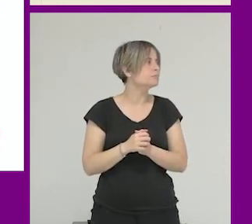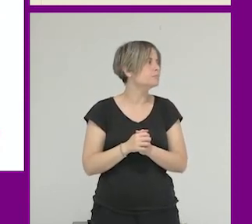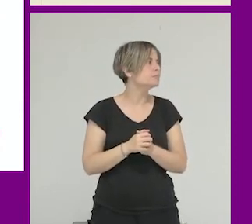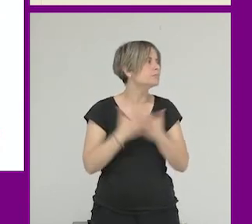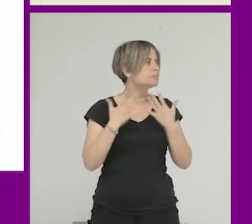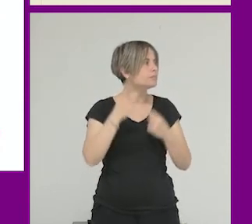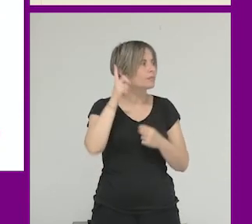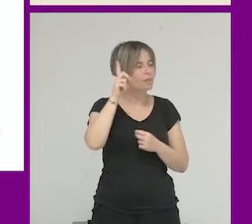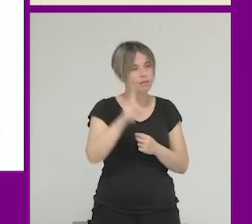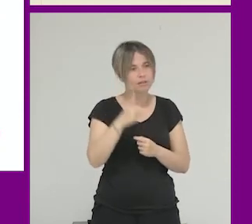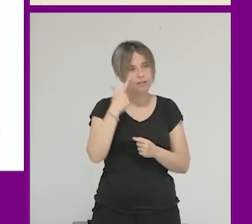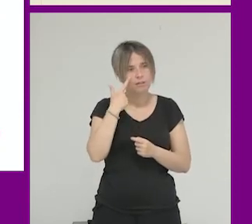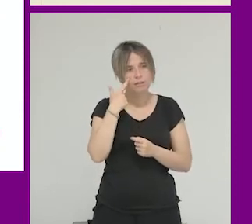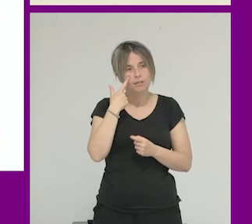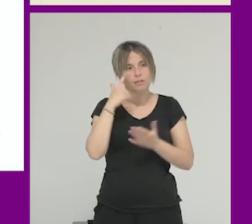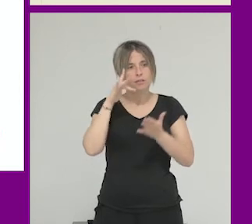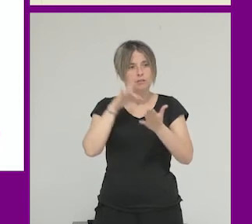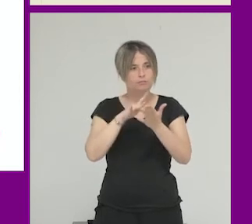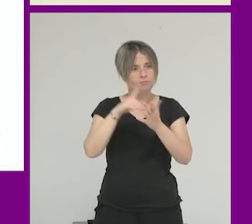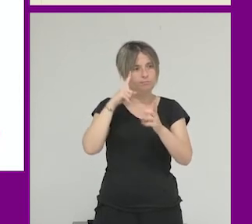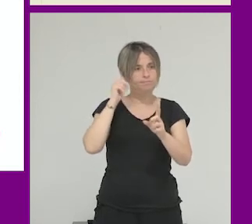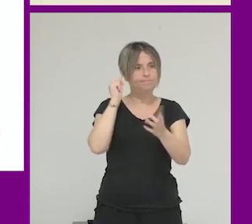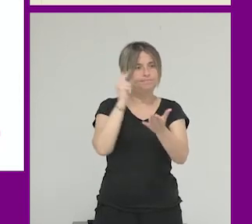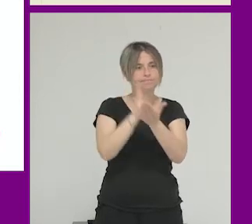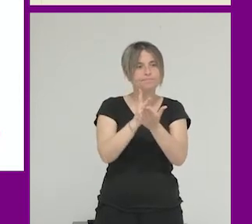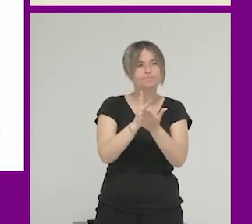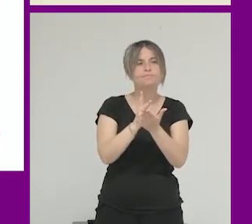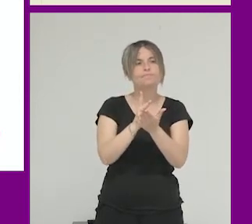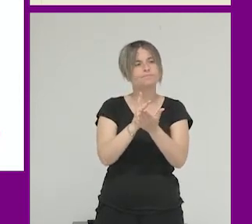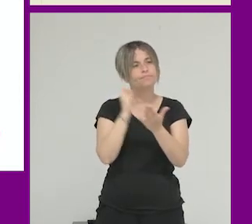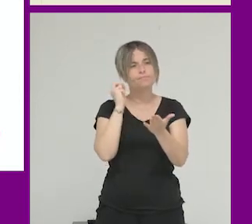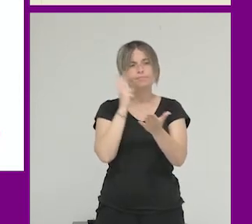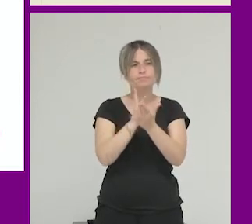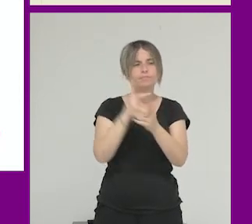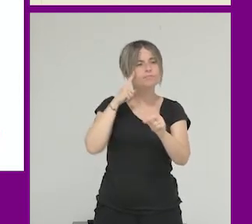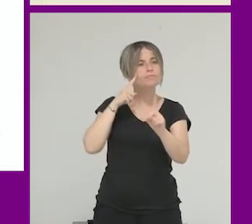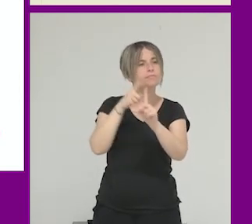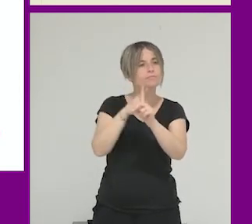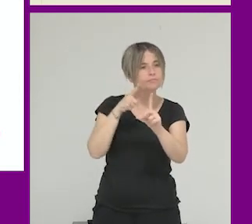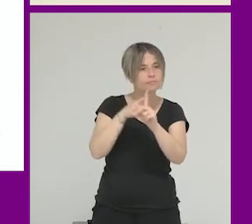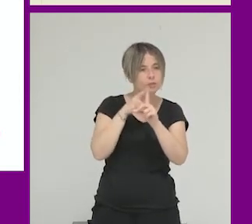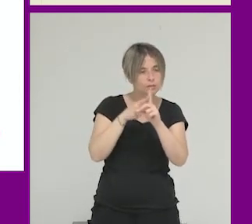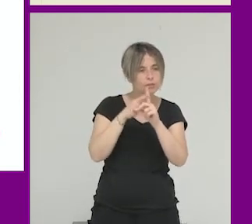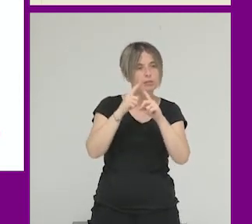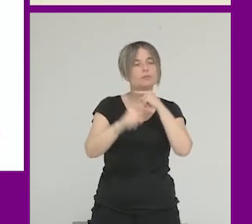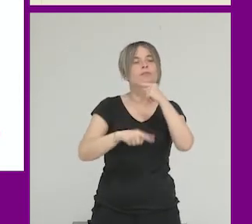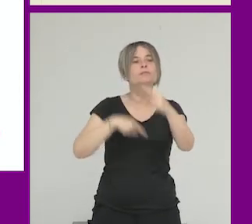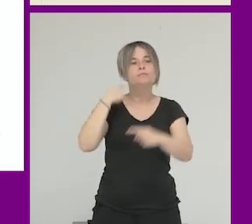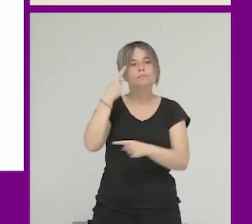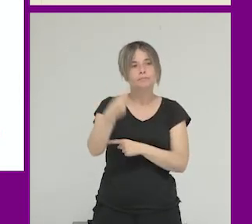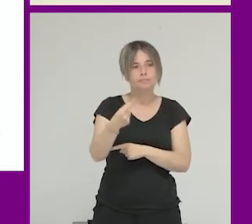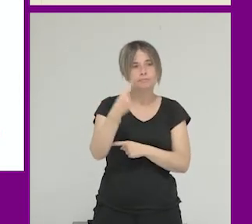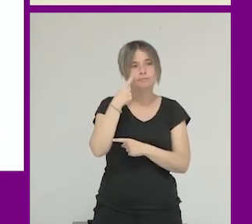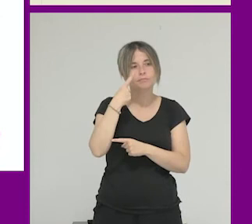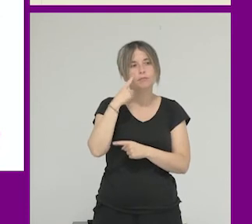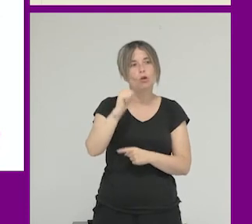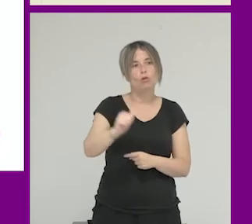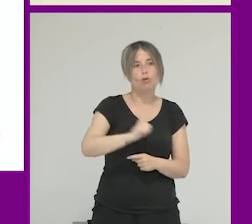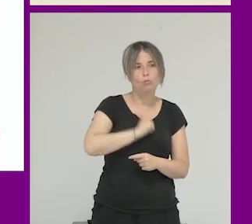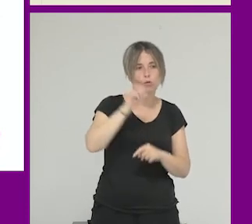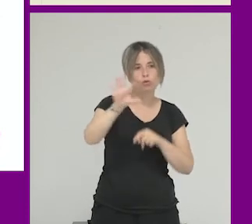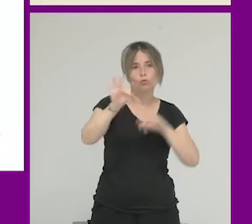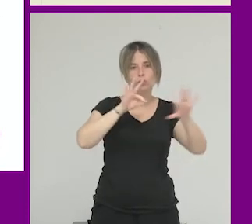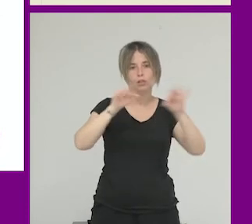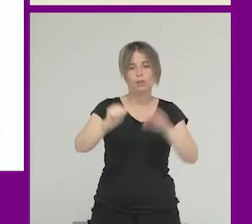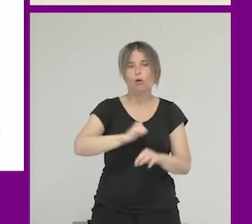Eta gainera erronka moduan bizitzen da askotan, eta orduan horrek albidetzen du beste aukera batzuk